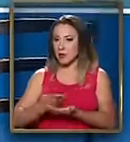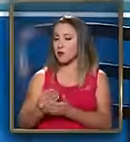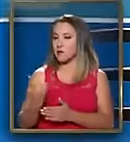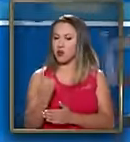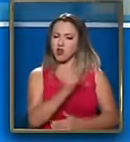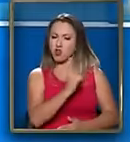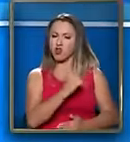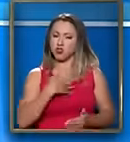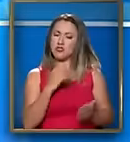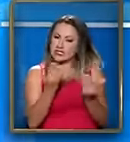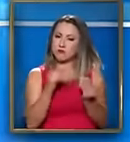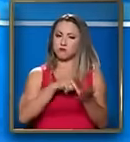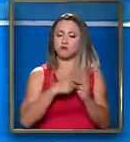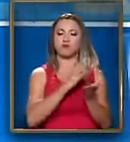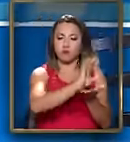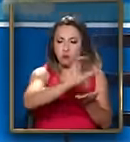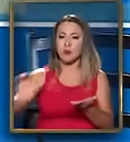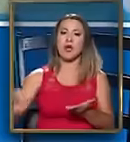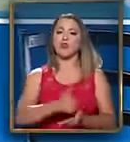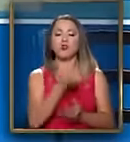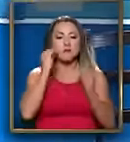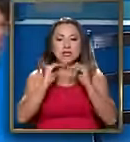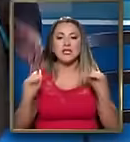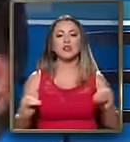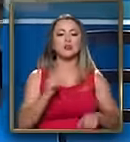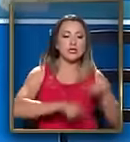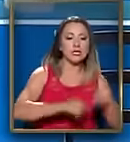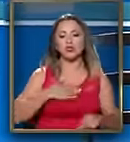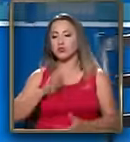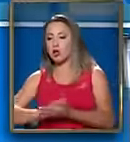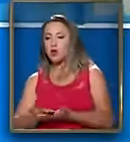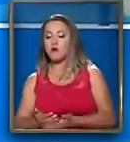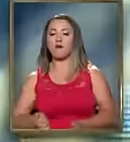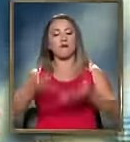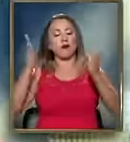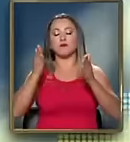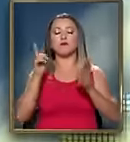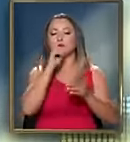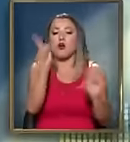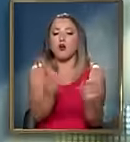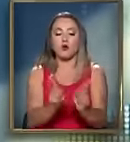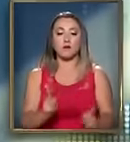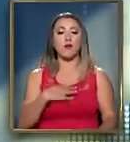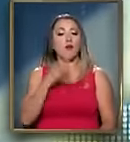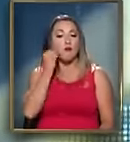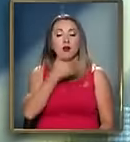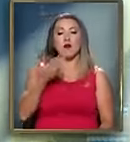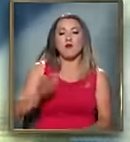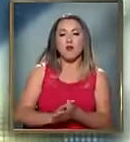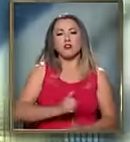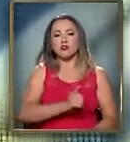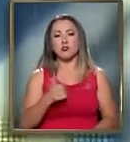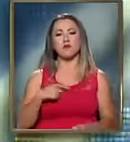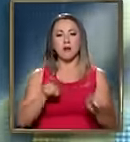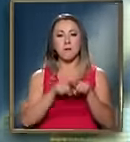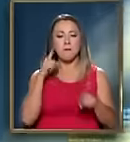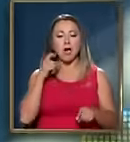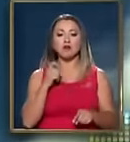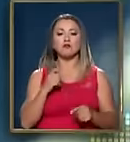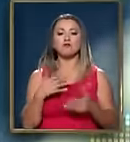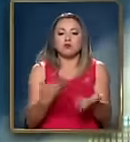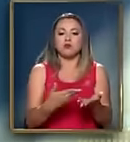No, yo voy a dejar repartida las tierras. No, abuelita, la salud. Que ella las tierras, que yo la salud. Bueno, va a ser la historia corta. Mi abuela muere. Todos mis hermanos quedaron con